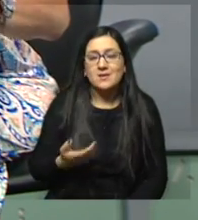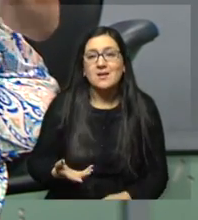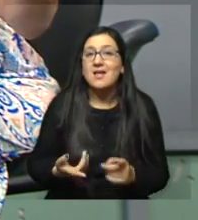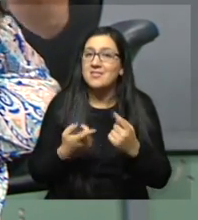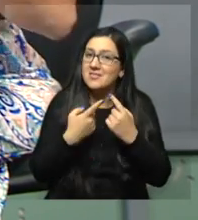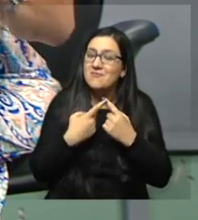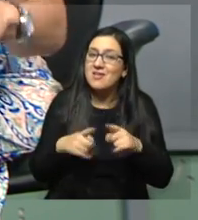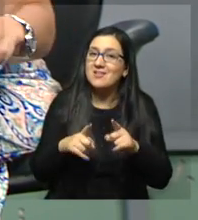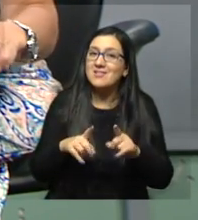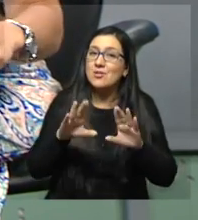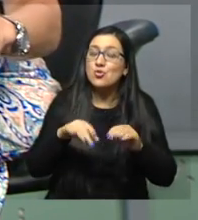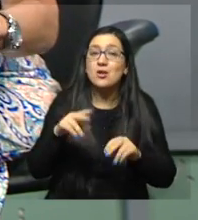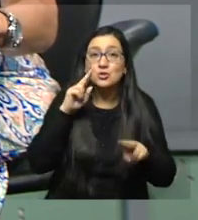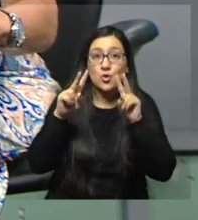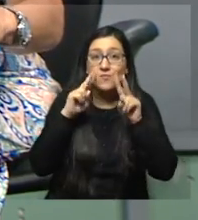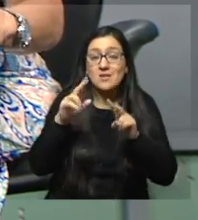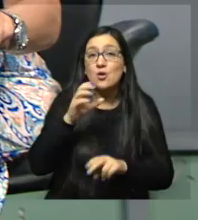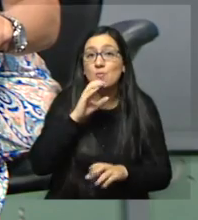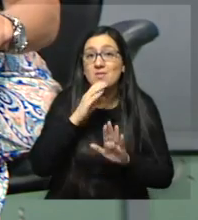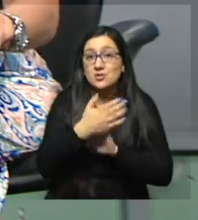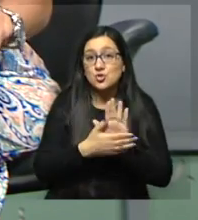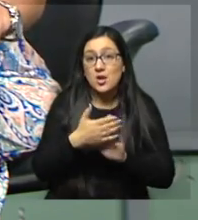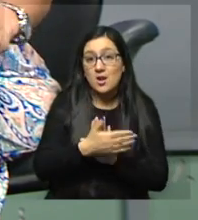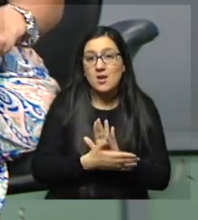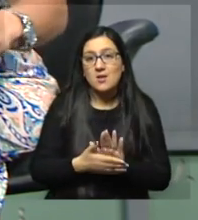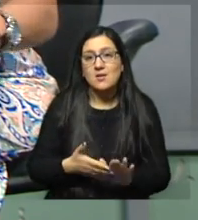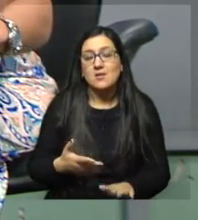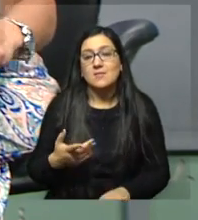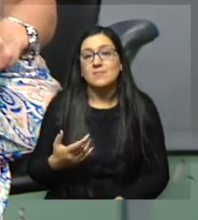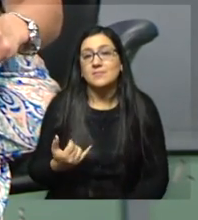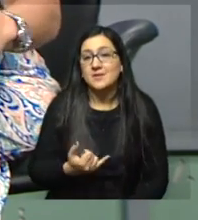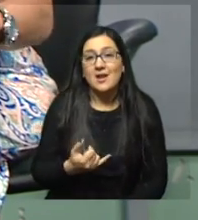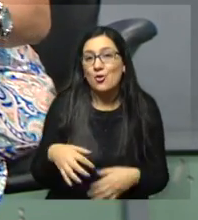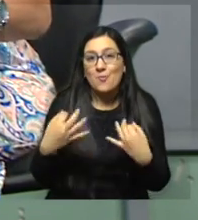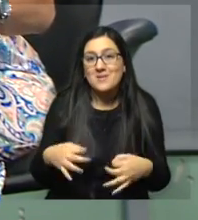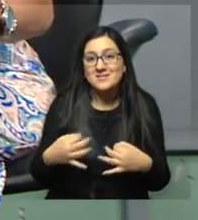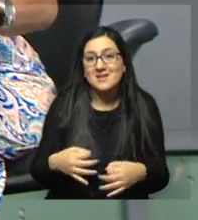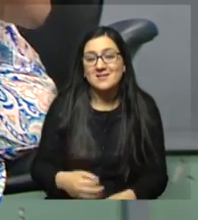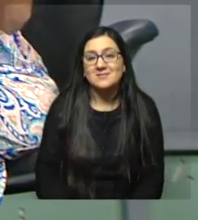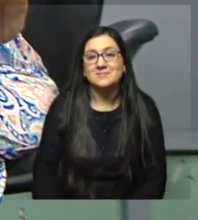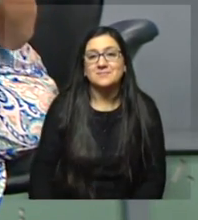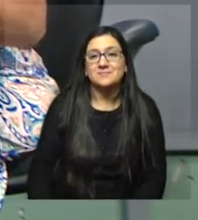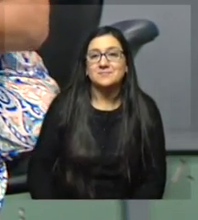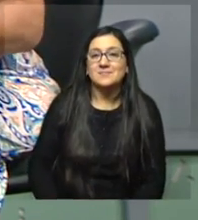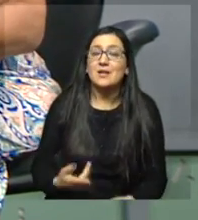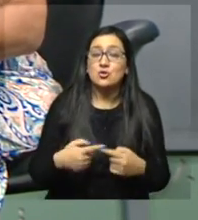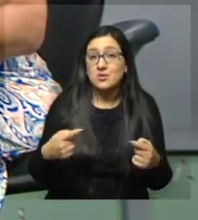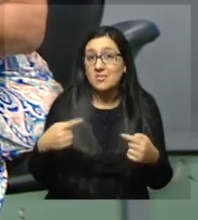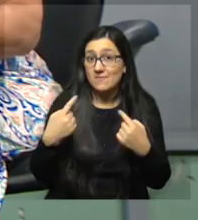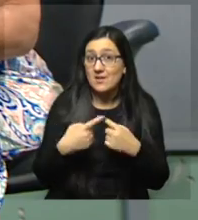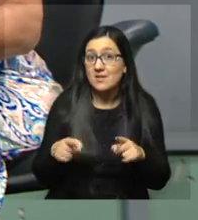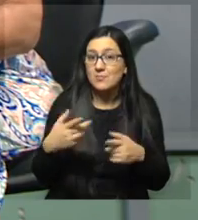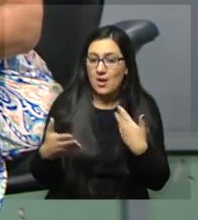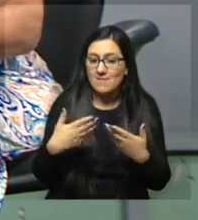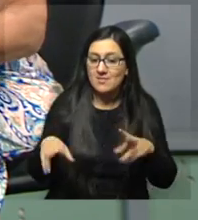de todas las que he visto de la Comedia Nacional. Tiene esa impronta, hay cosas que no se pueden negar, ¿no? Distinta. Pero habla de